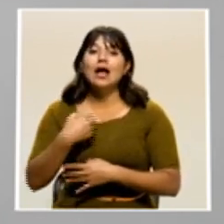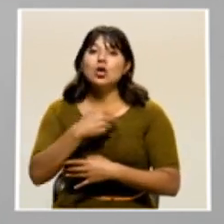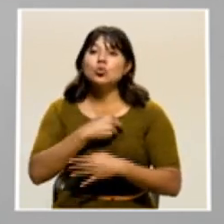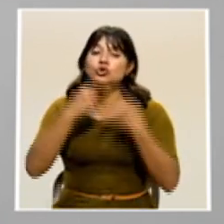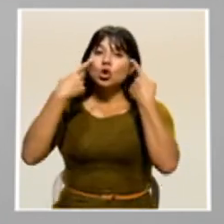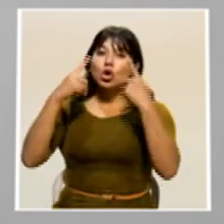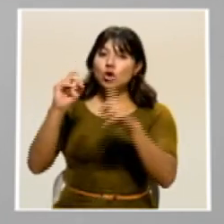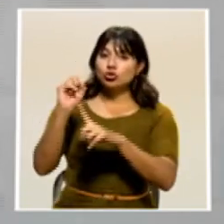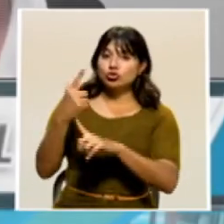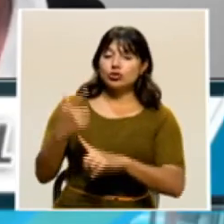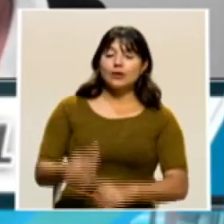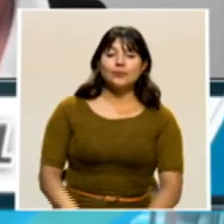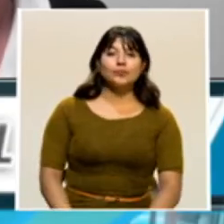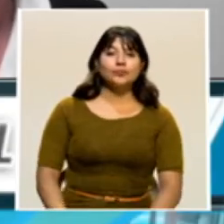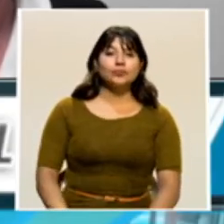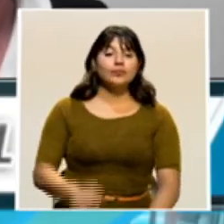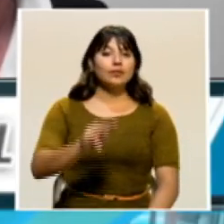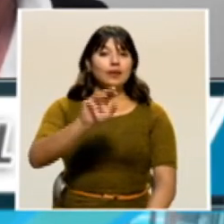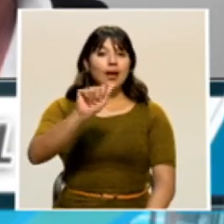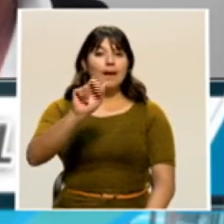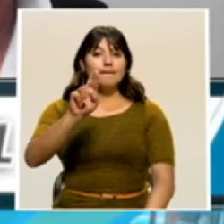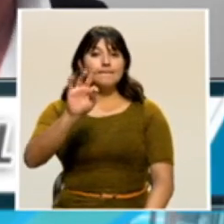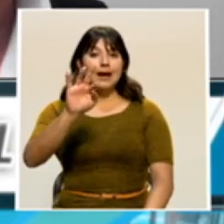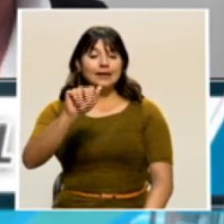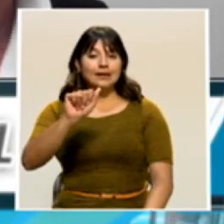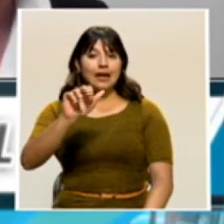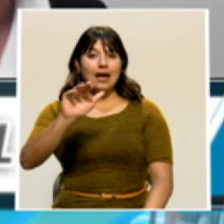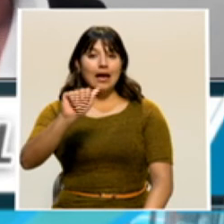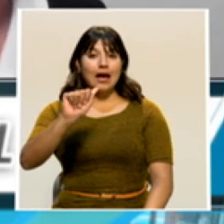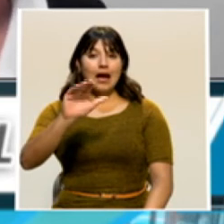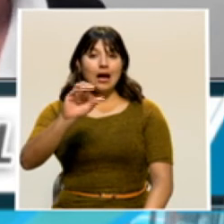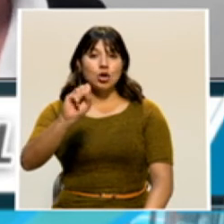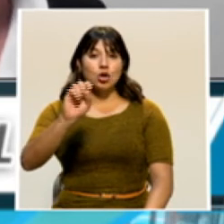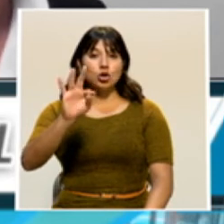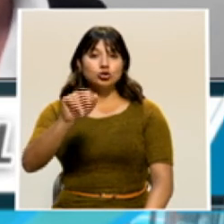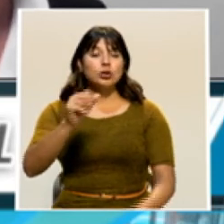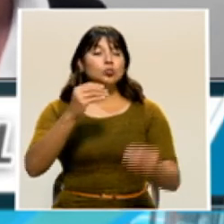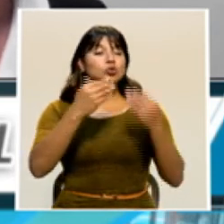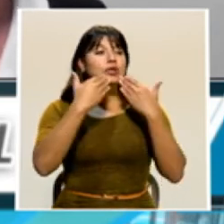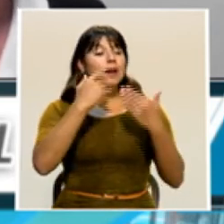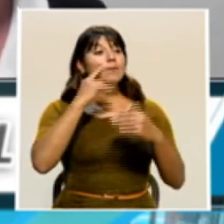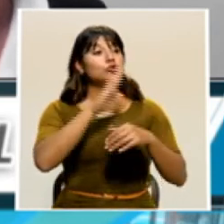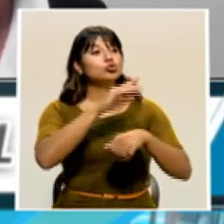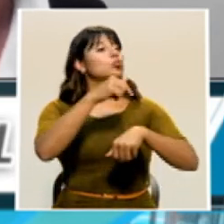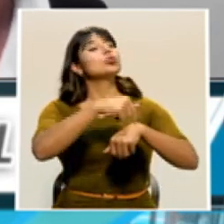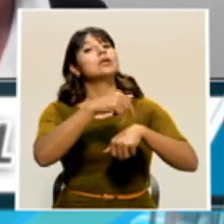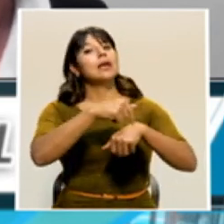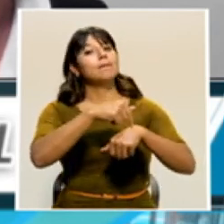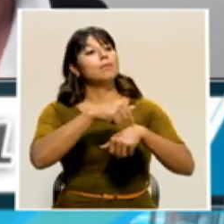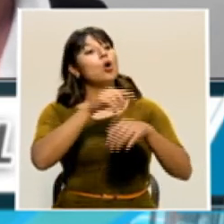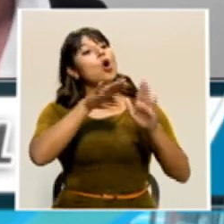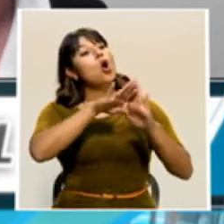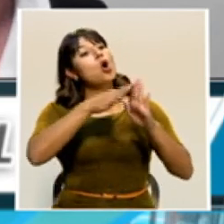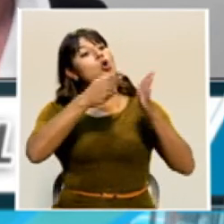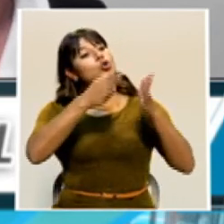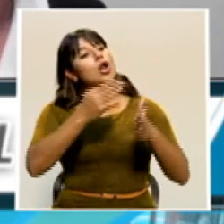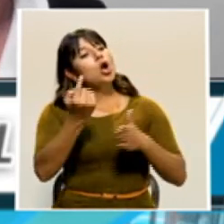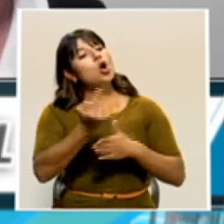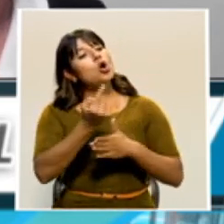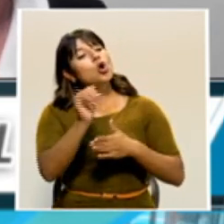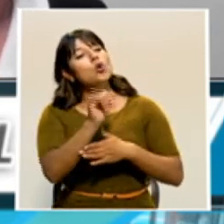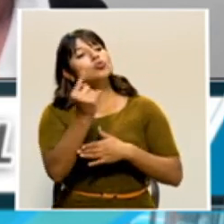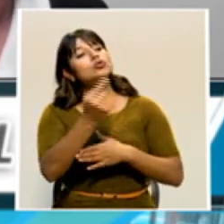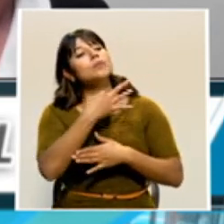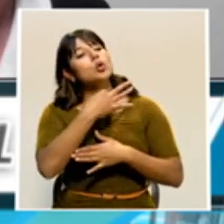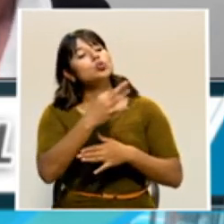sociales. Doña Marta Acosta, muchísimas gracias por su tiempo. Señora Contralora, como siempre, un gusto conversar con